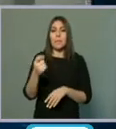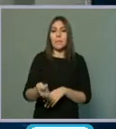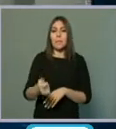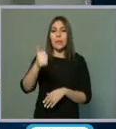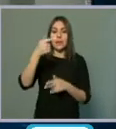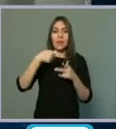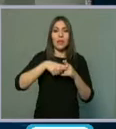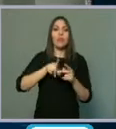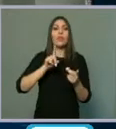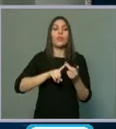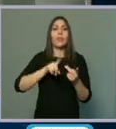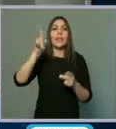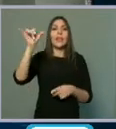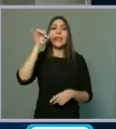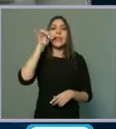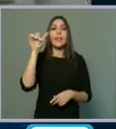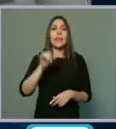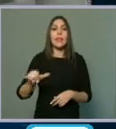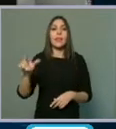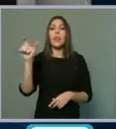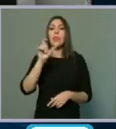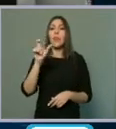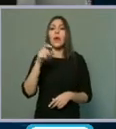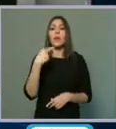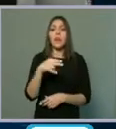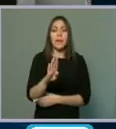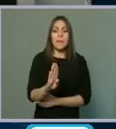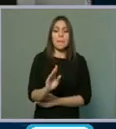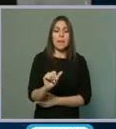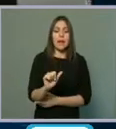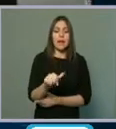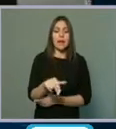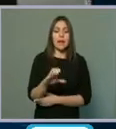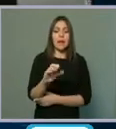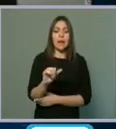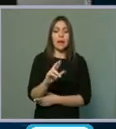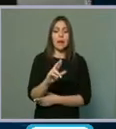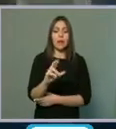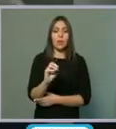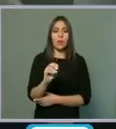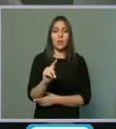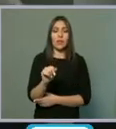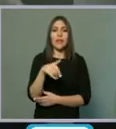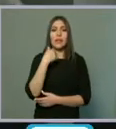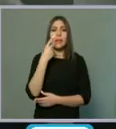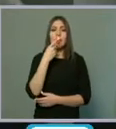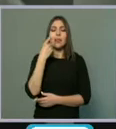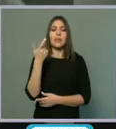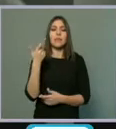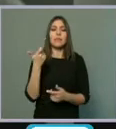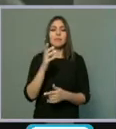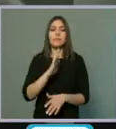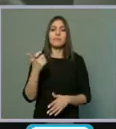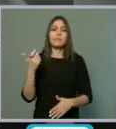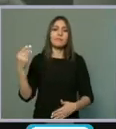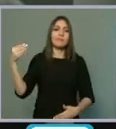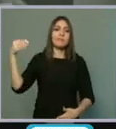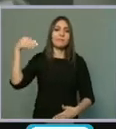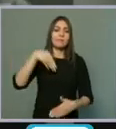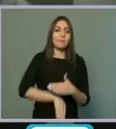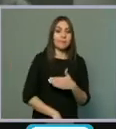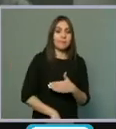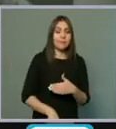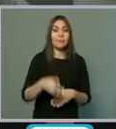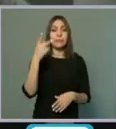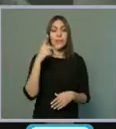Italia con ellos, al decir bancarrota es cuando habían quebrado, ¿no? Pero bueno, más allá de estos detalles, Albert Einstein es uno de